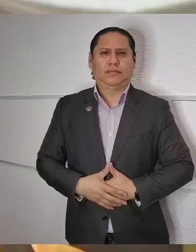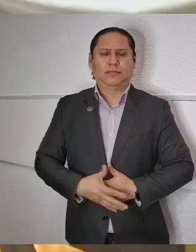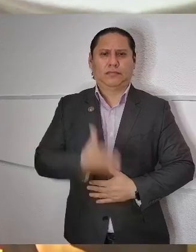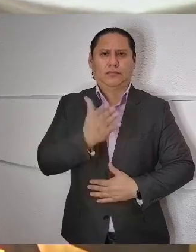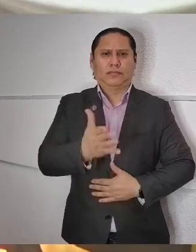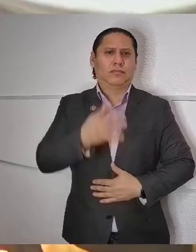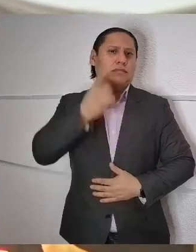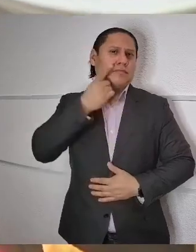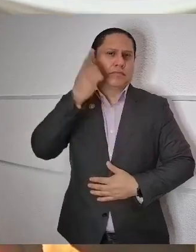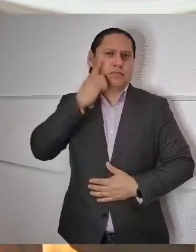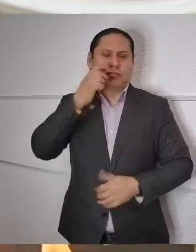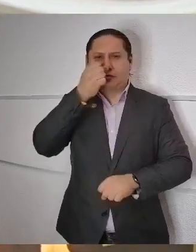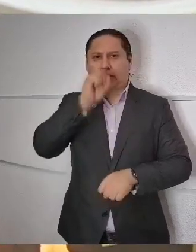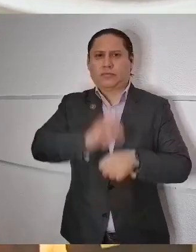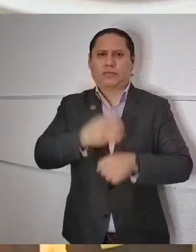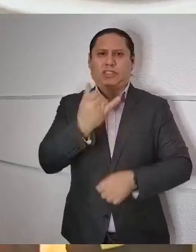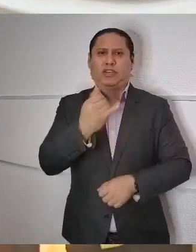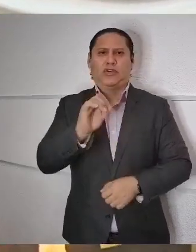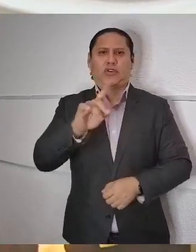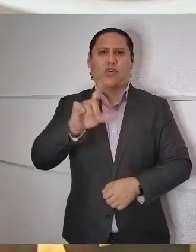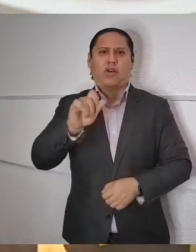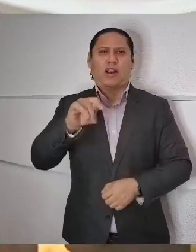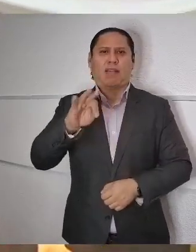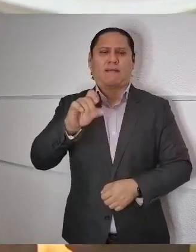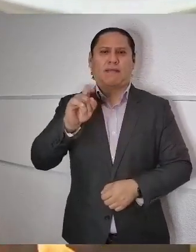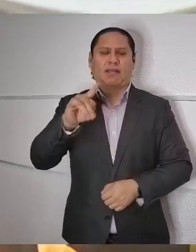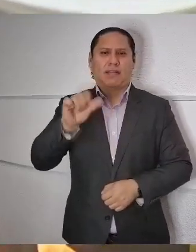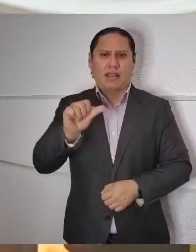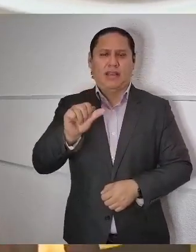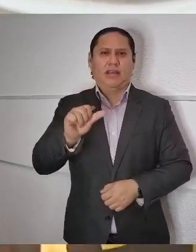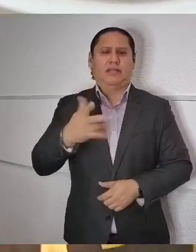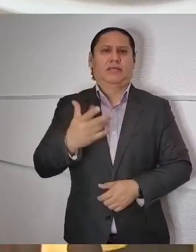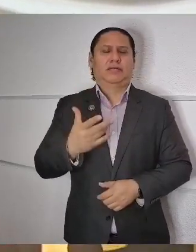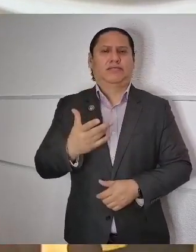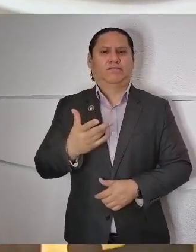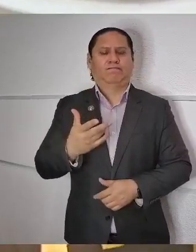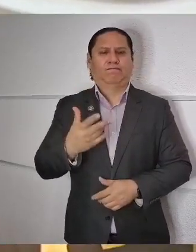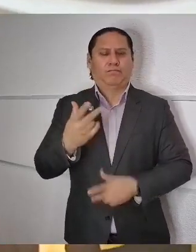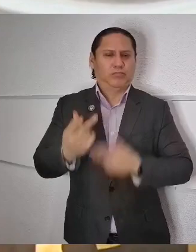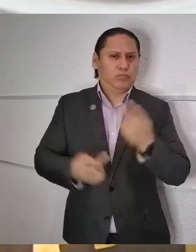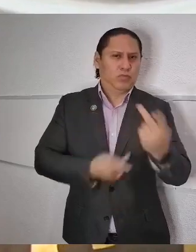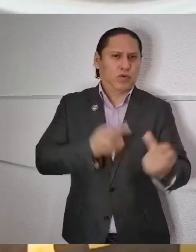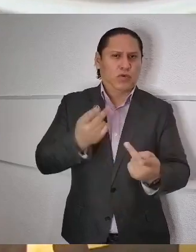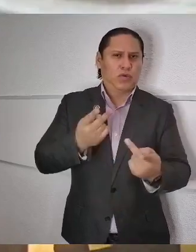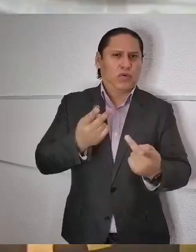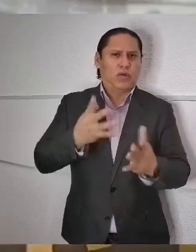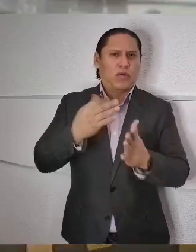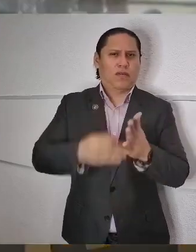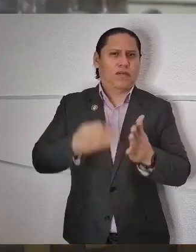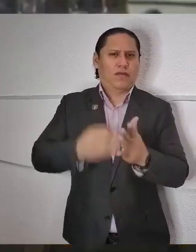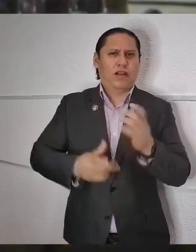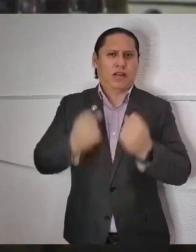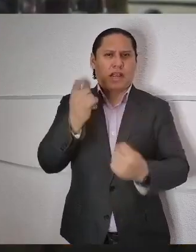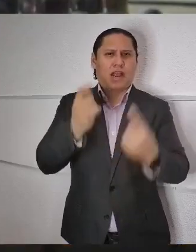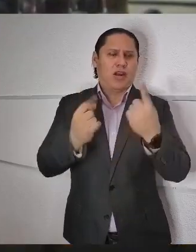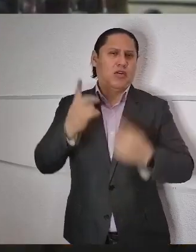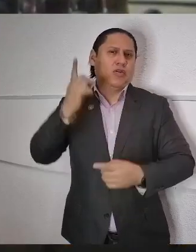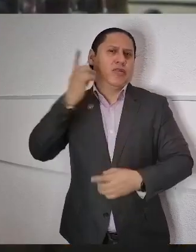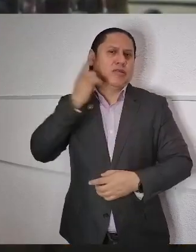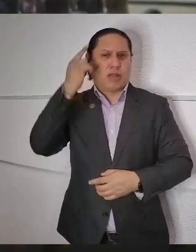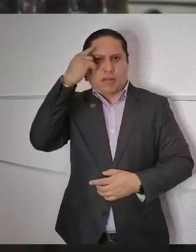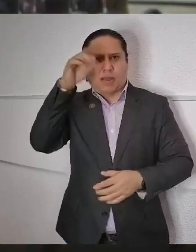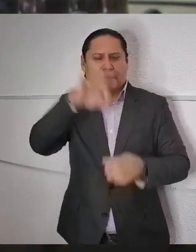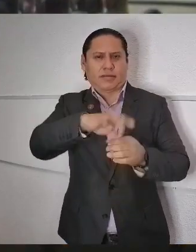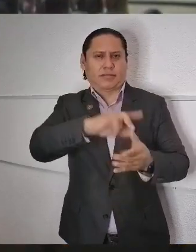Solicito a la diputada secretaria Yolanda del Rosario Correa González se sirva a verificar si falta algún diputado por emitir su